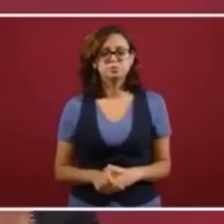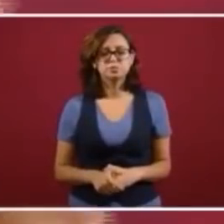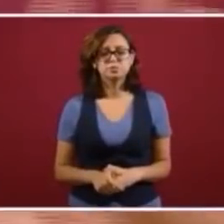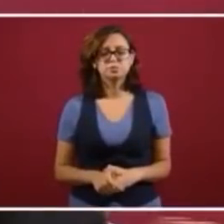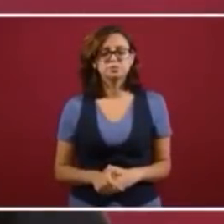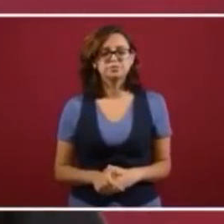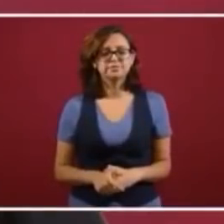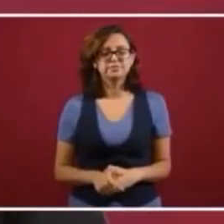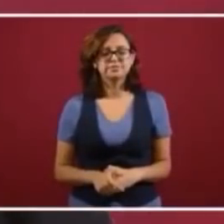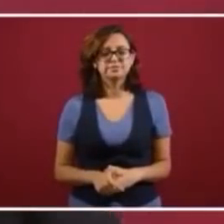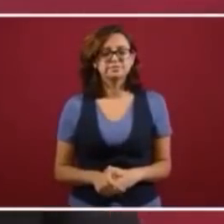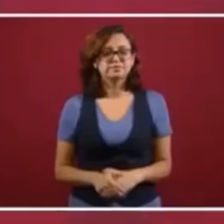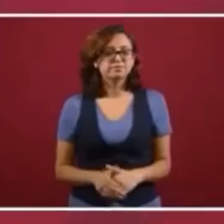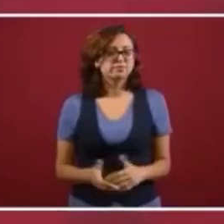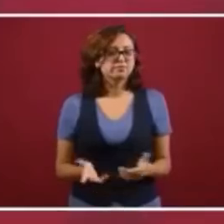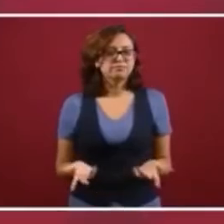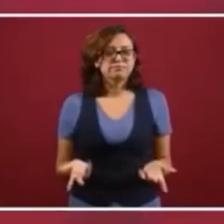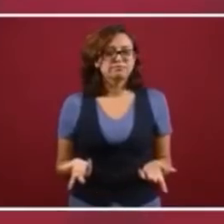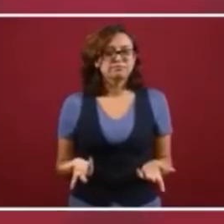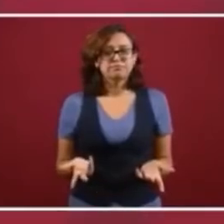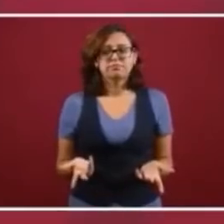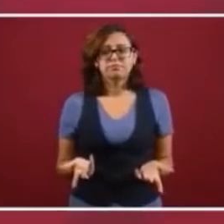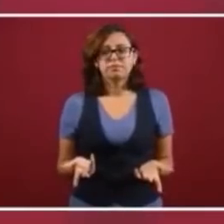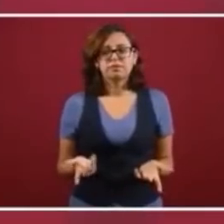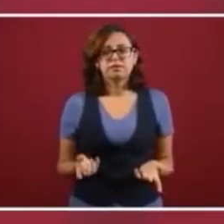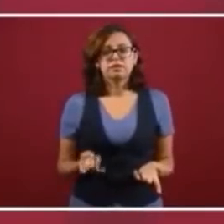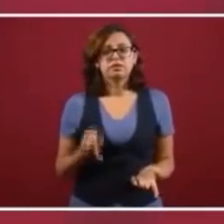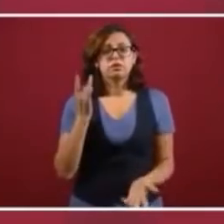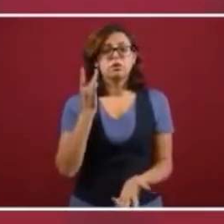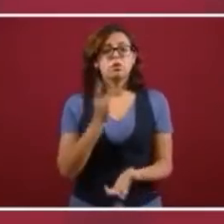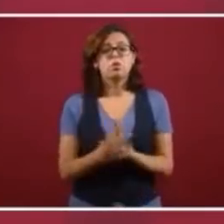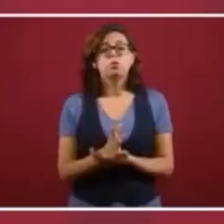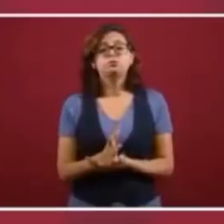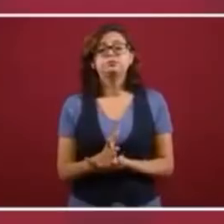Nada más para aparentar